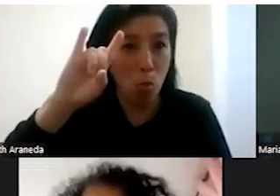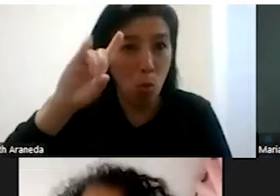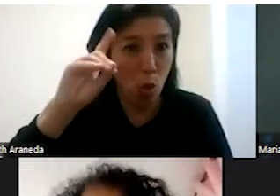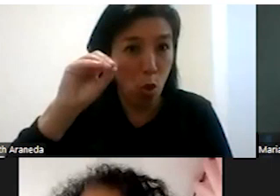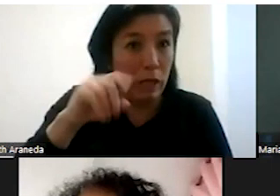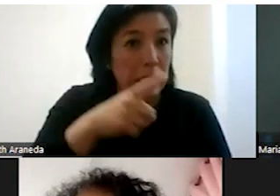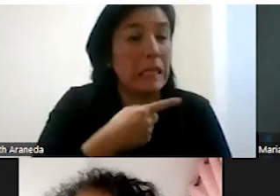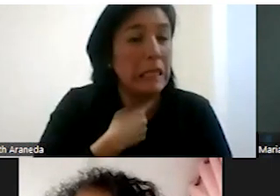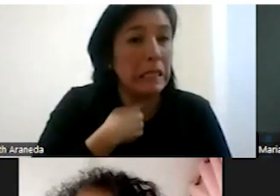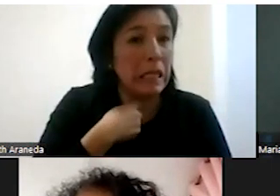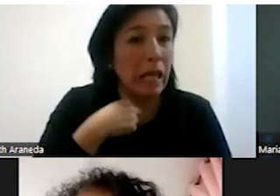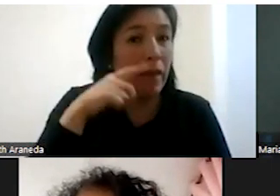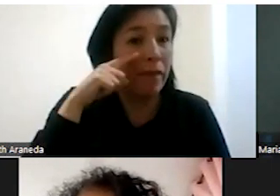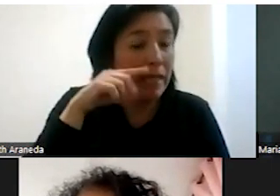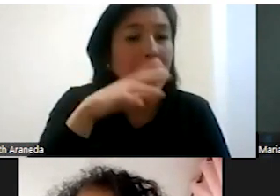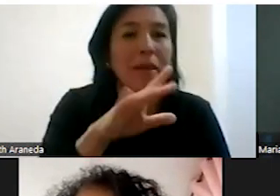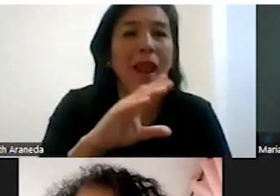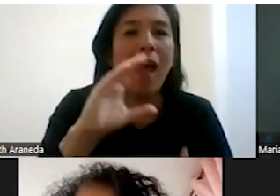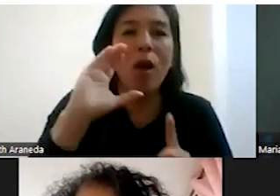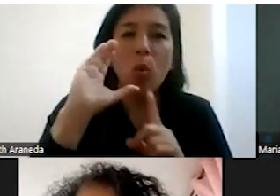una denominación de cultura Papudo.